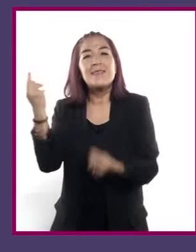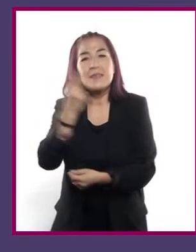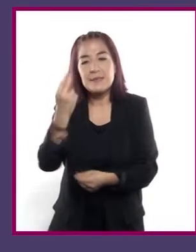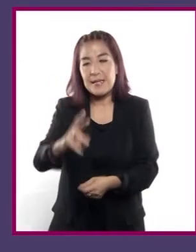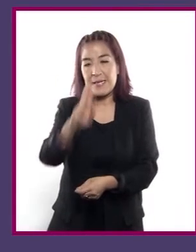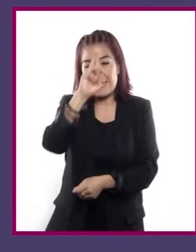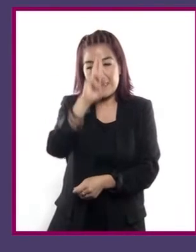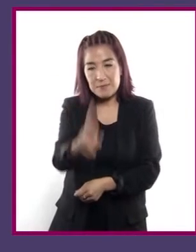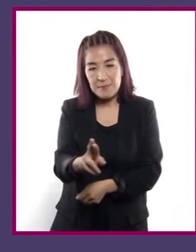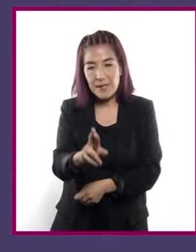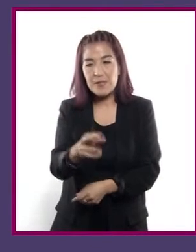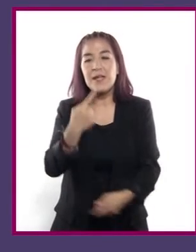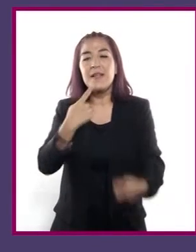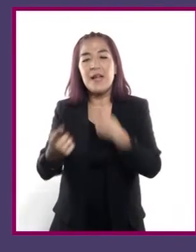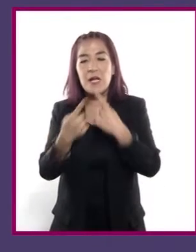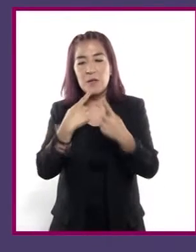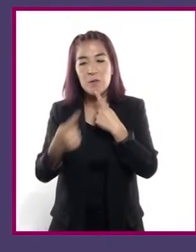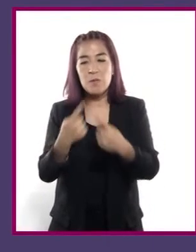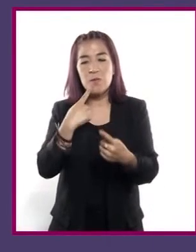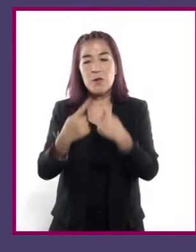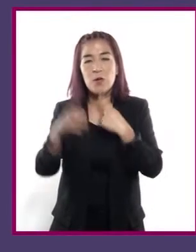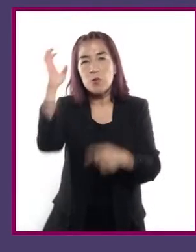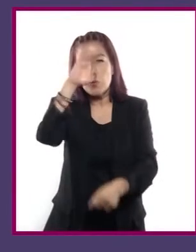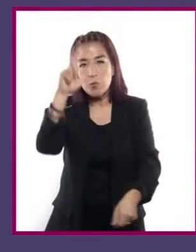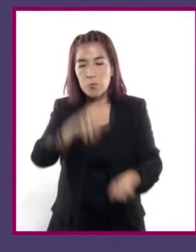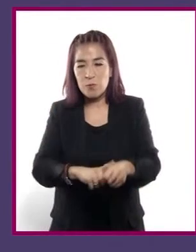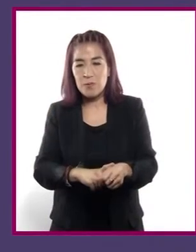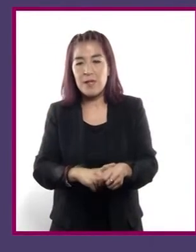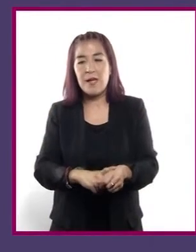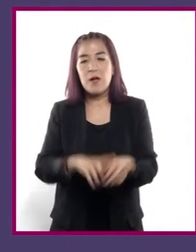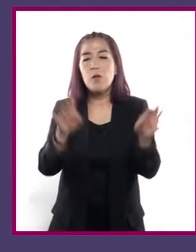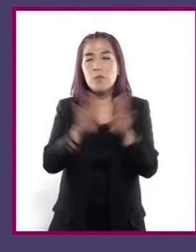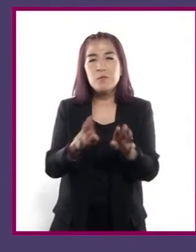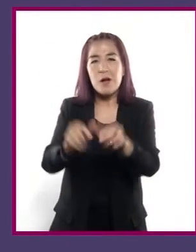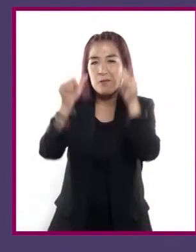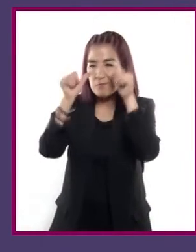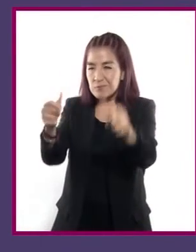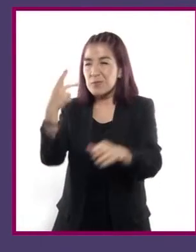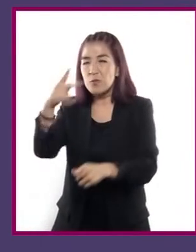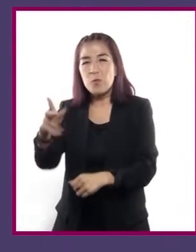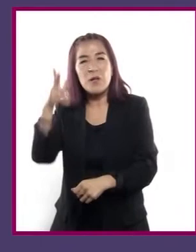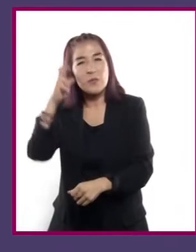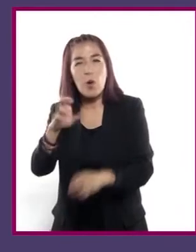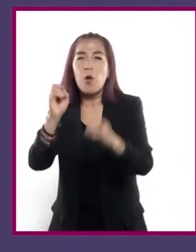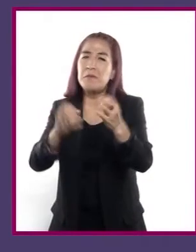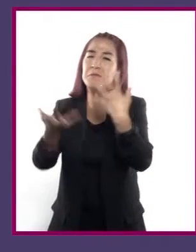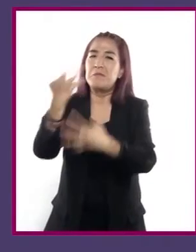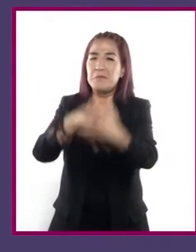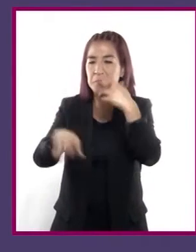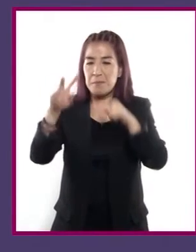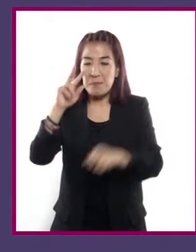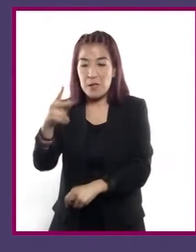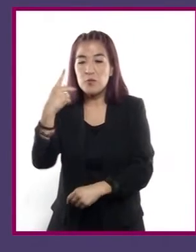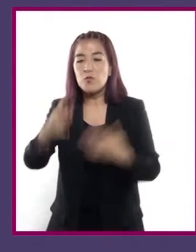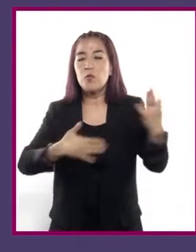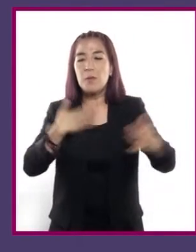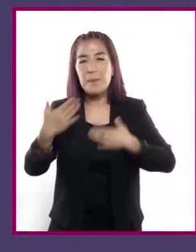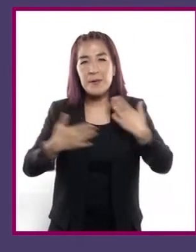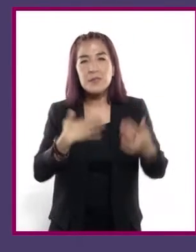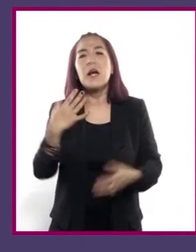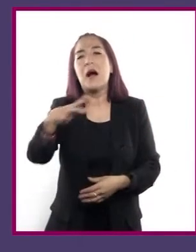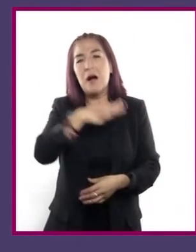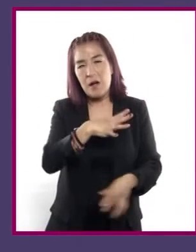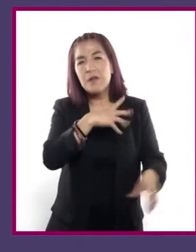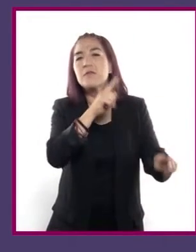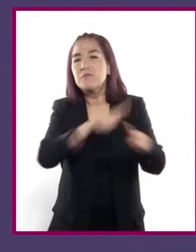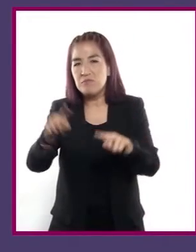el respeto, el diálogo cultural, la escucha y la convivencia. Existen grupos que se ven en